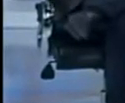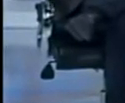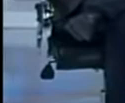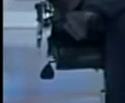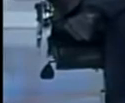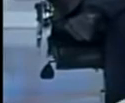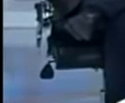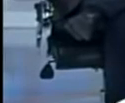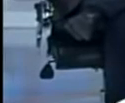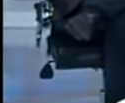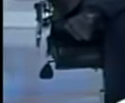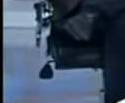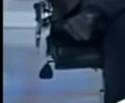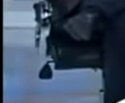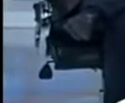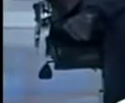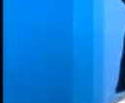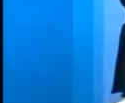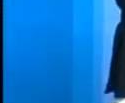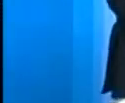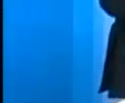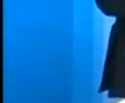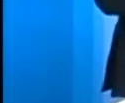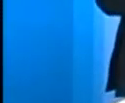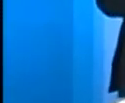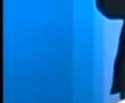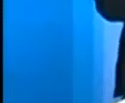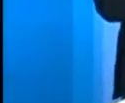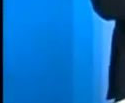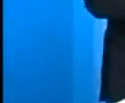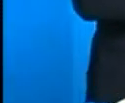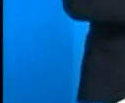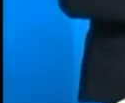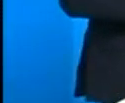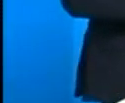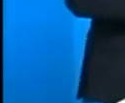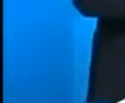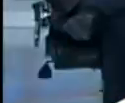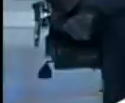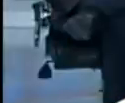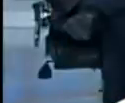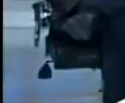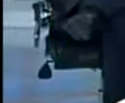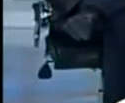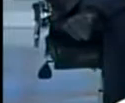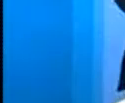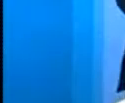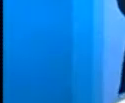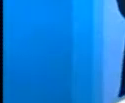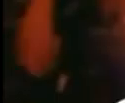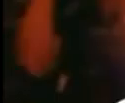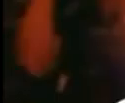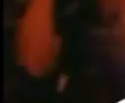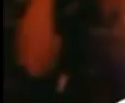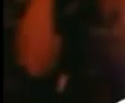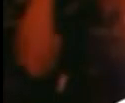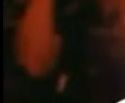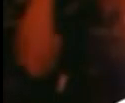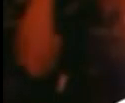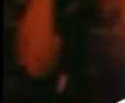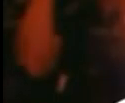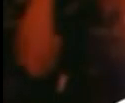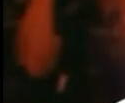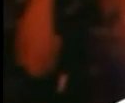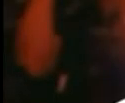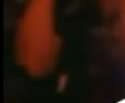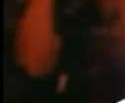Y observen este detalle. Observen el detalle de este, del bolso. A la cintura le llega. Observen alguna. El detalle del bolso, chicos. Esto es importante.